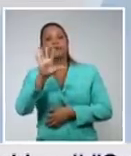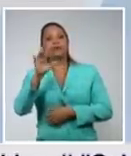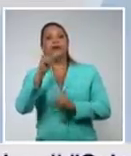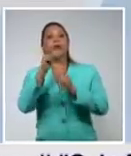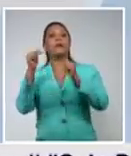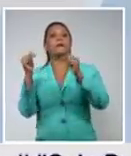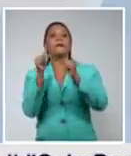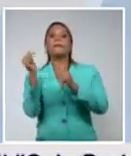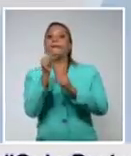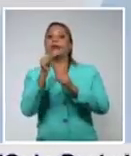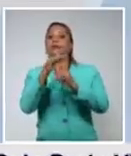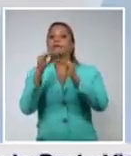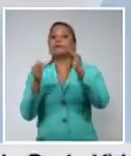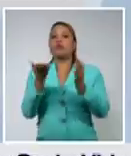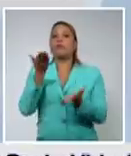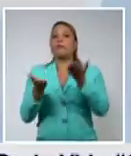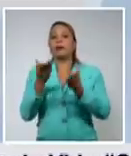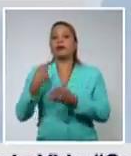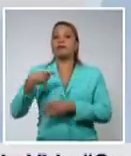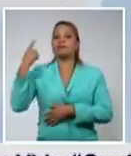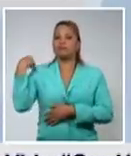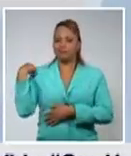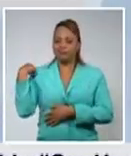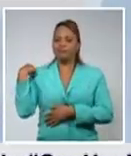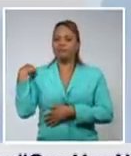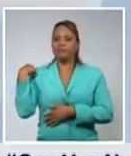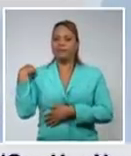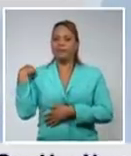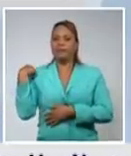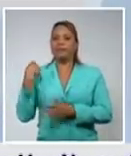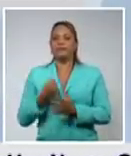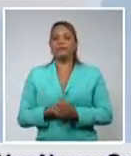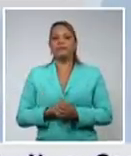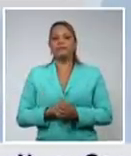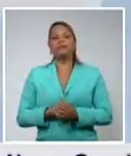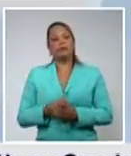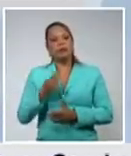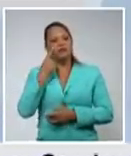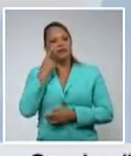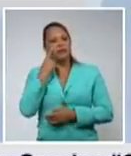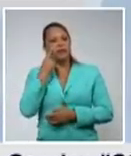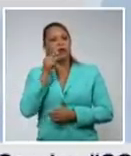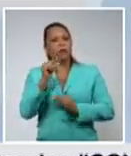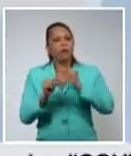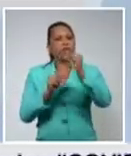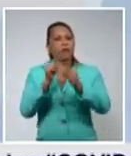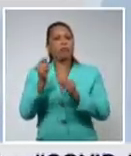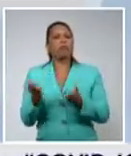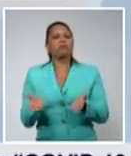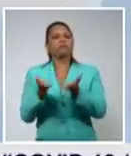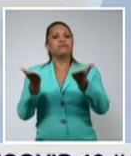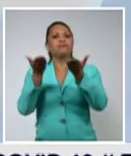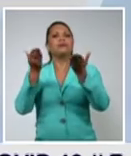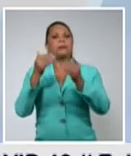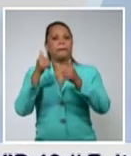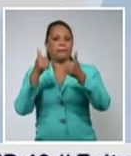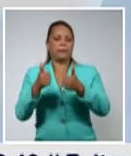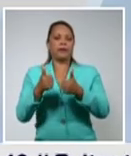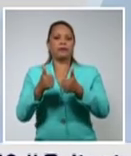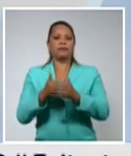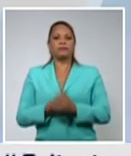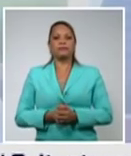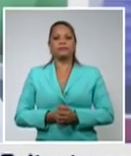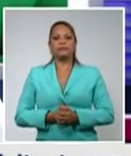anterior, que es expresión de que se han ido recuperando más pacientes de los que han ido